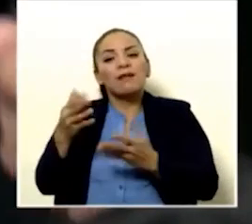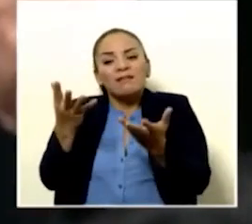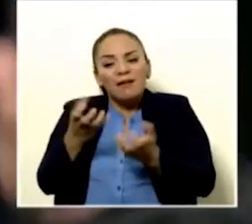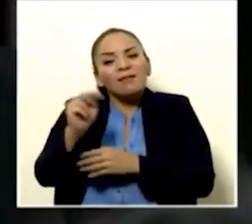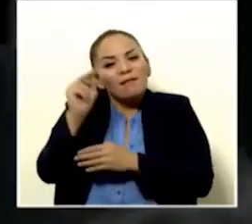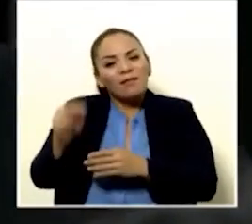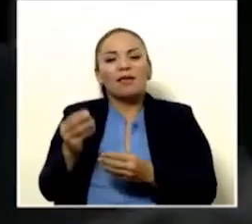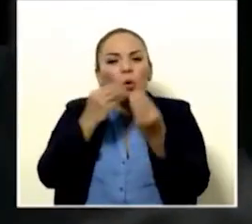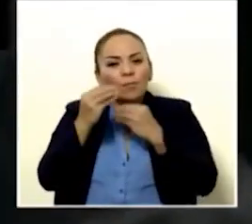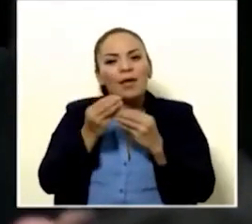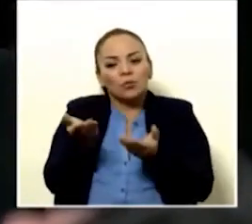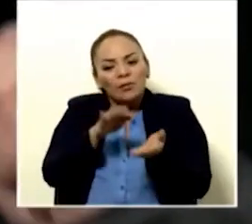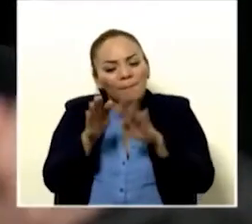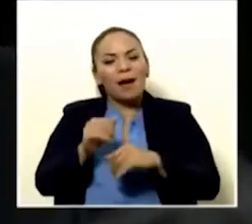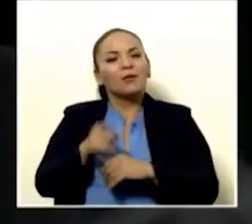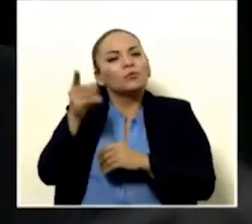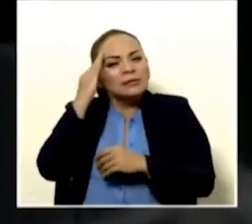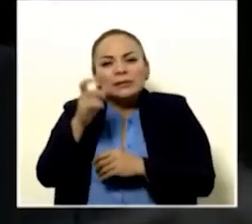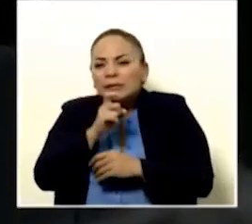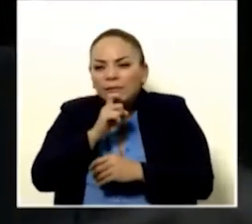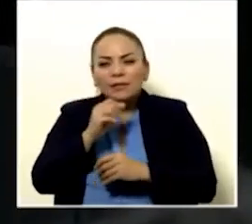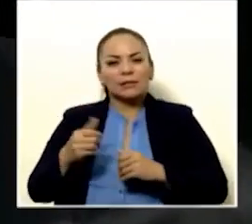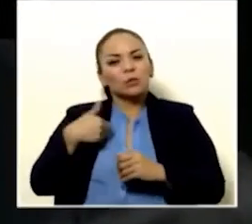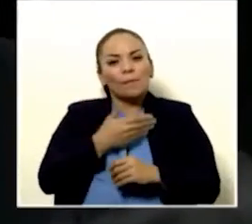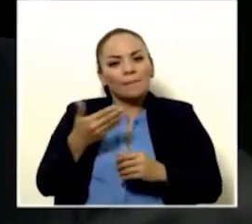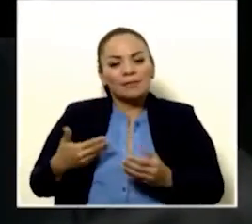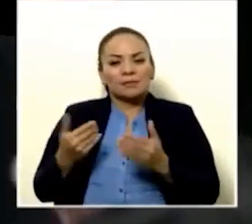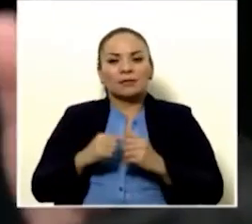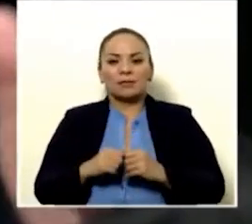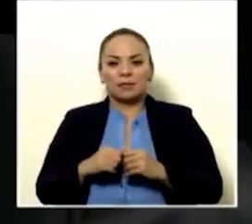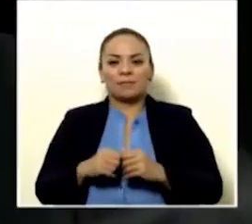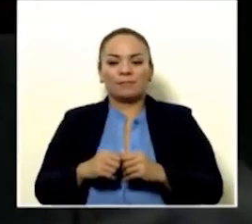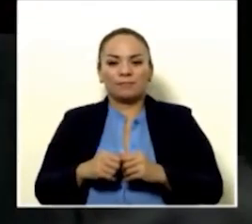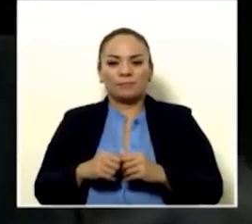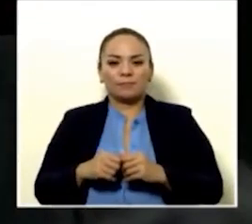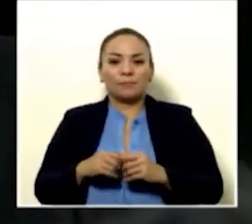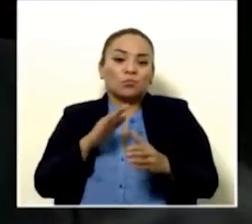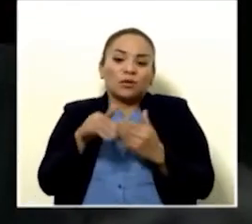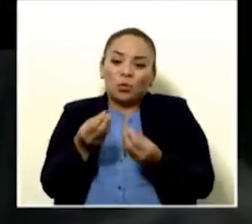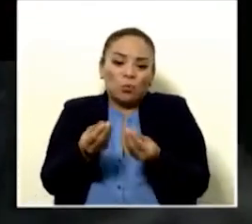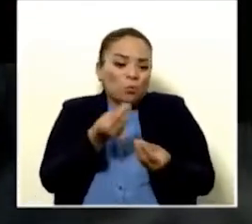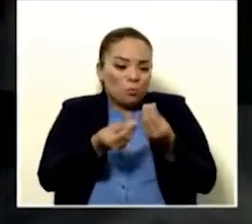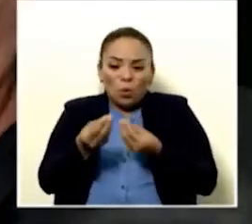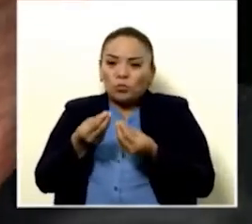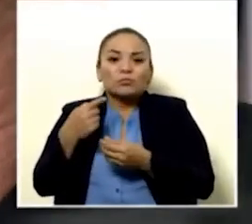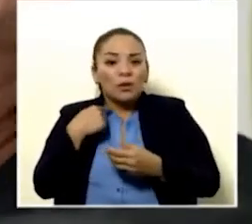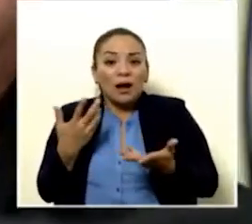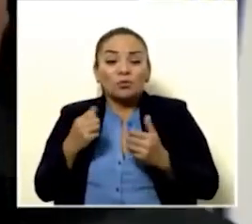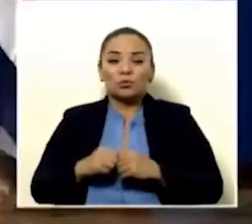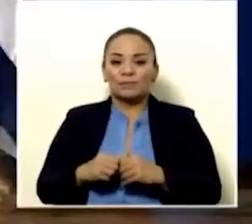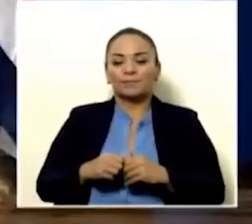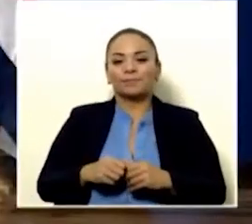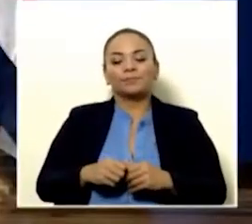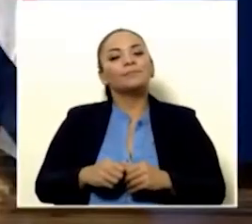Navidad comiendo tamales, y usted sabe lo difícil. Señor presidente, ¿por qué? Porque los insumos están muy caros. Sí,